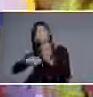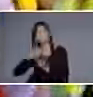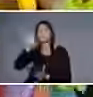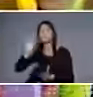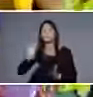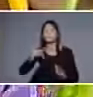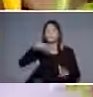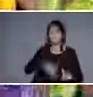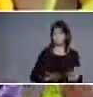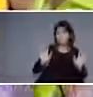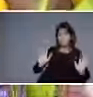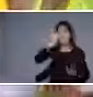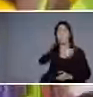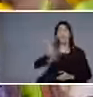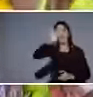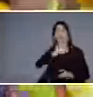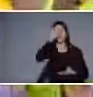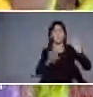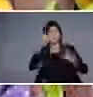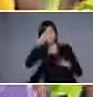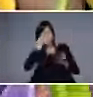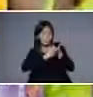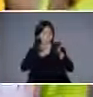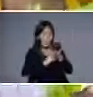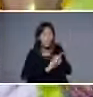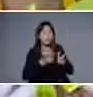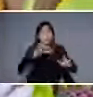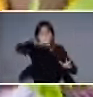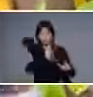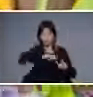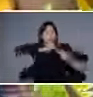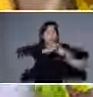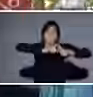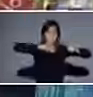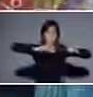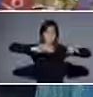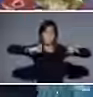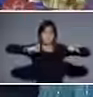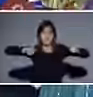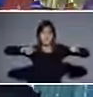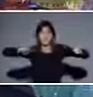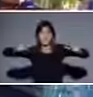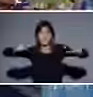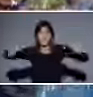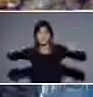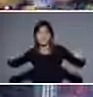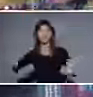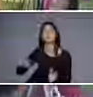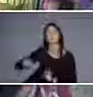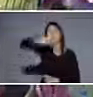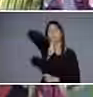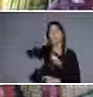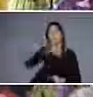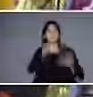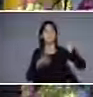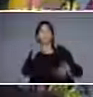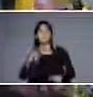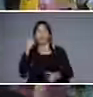profesionales. En Canarias los analfabetos joder somos más. Nuestros jóvenes